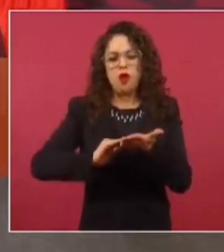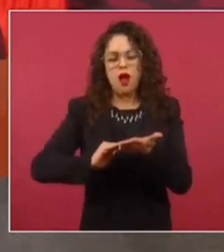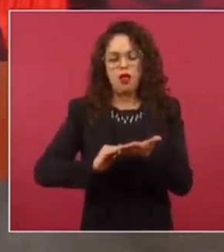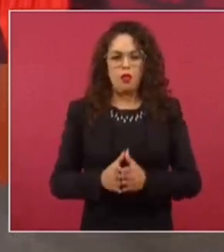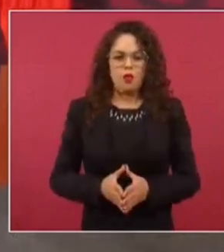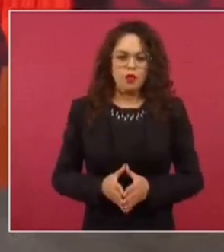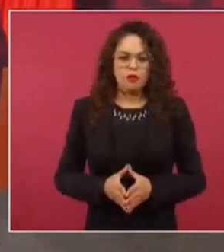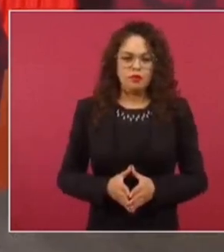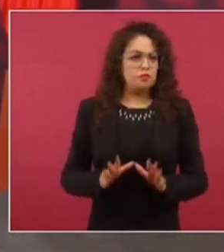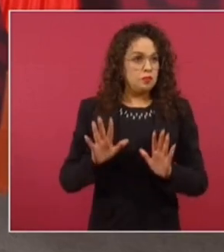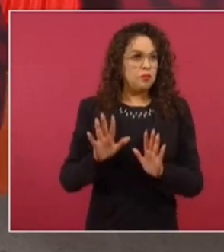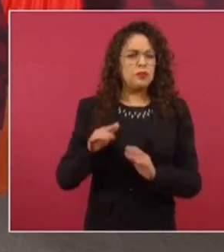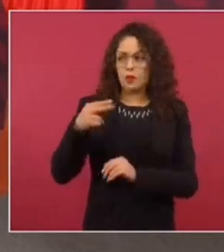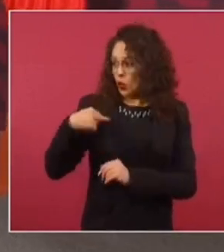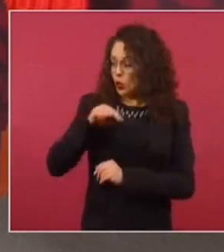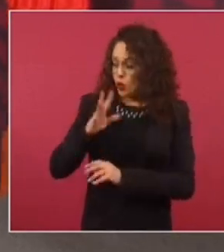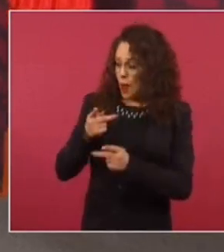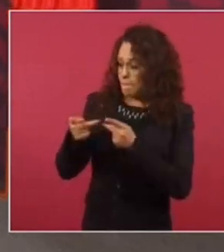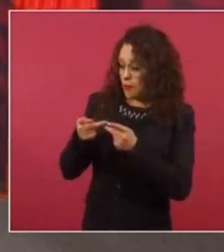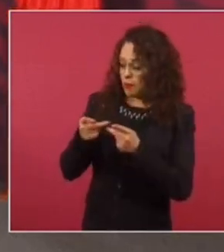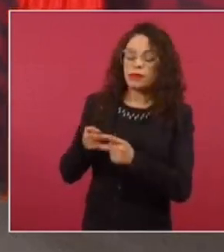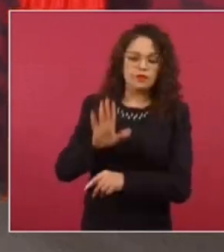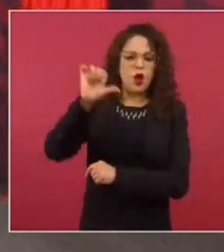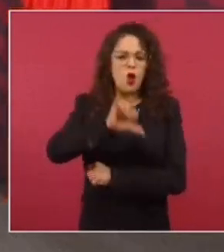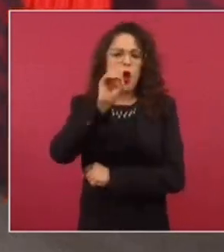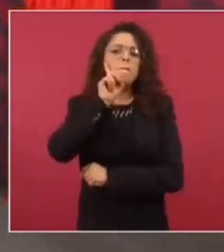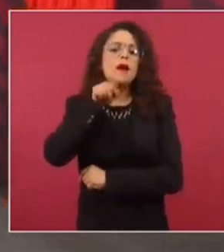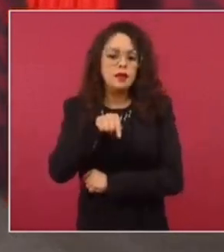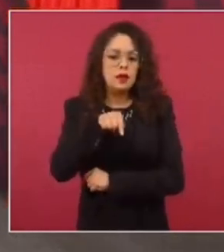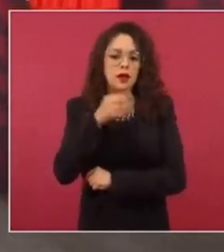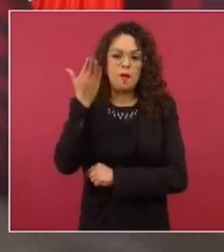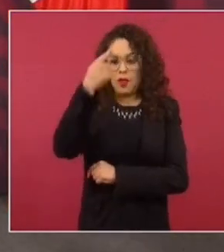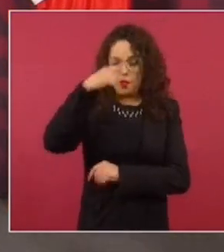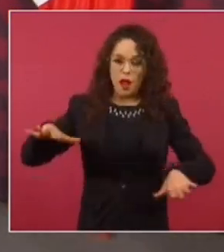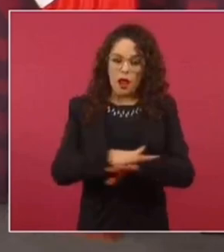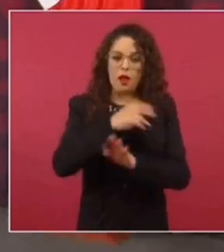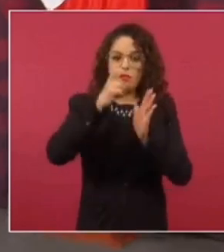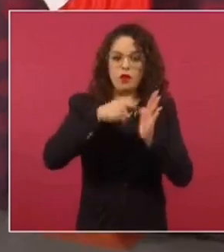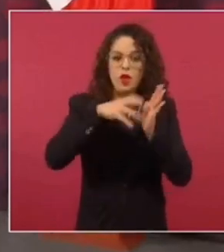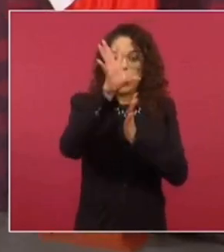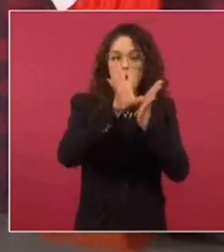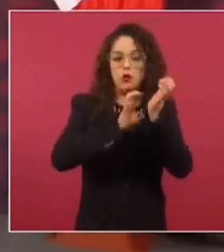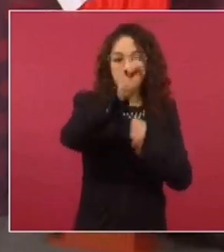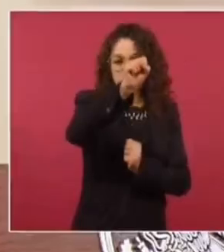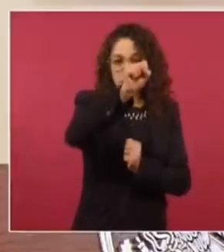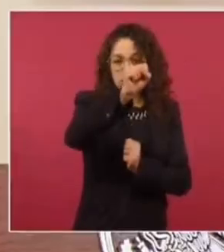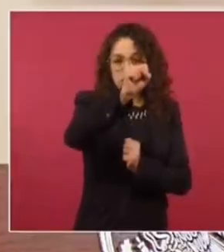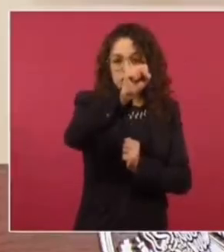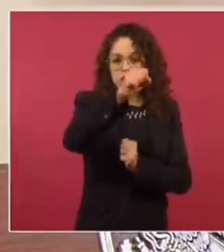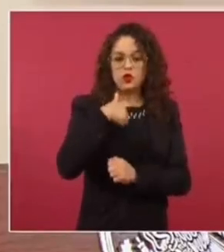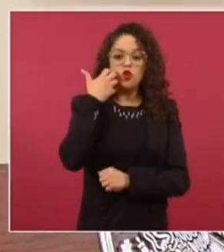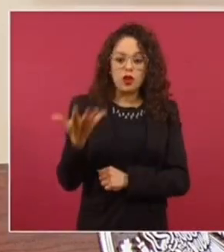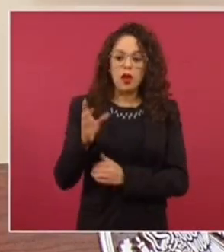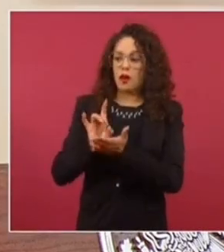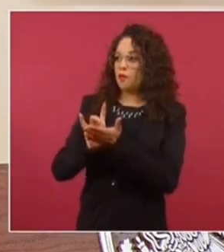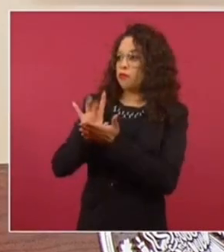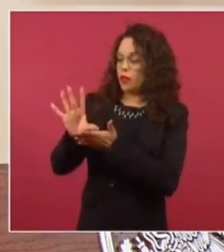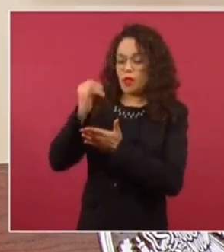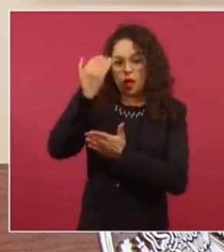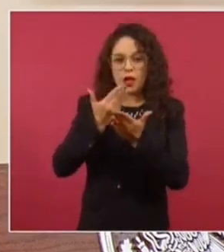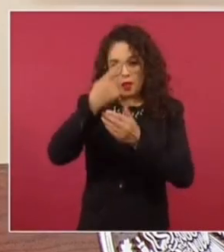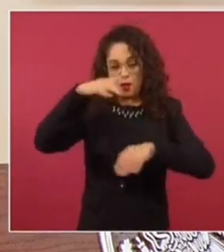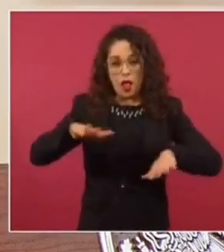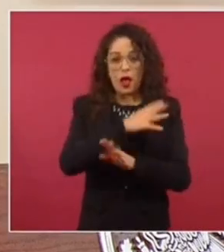hoy o mañana por publicar una modificación a la Constitución o para enviar una iniciativa de modificación a la